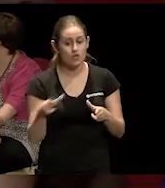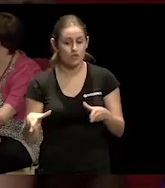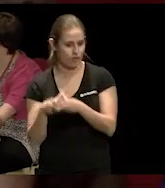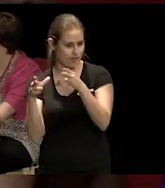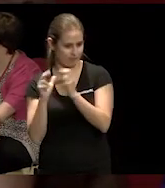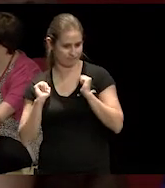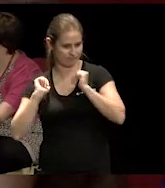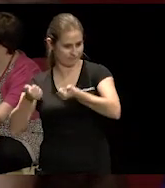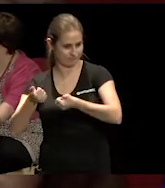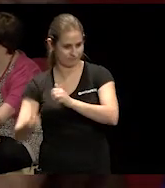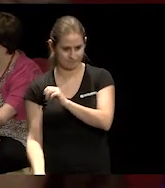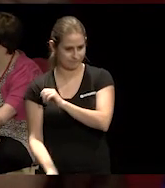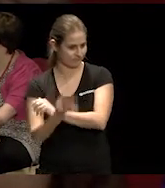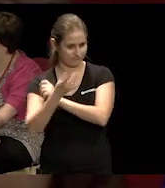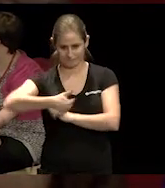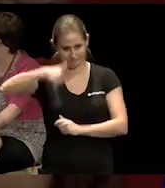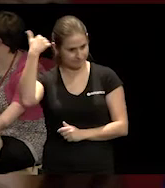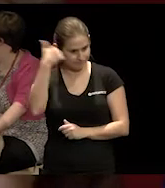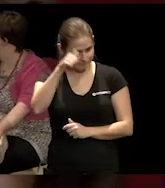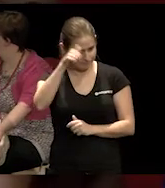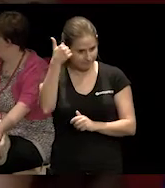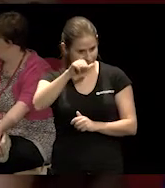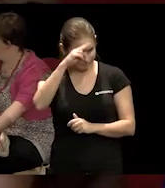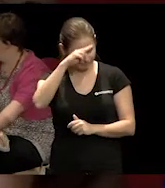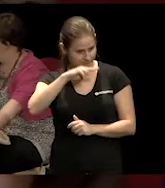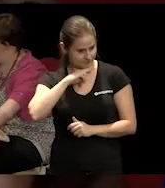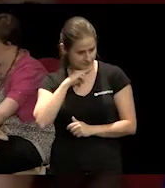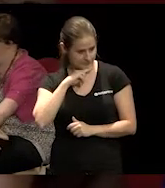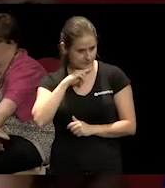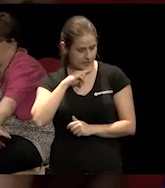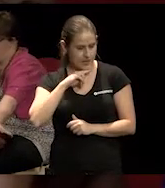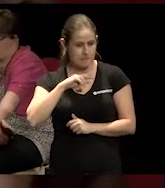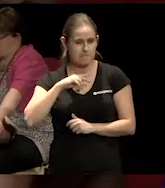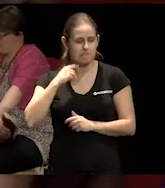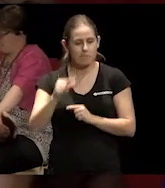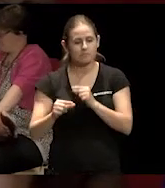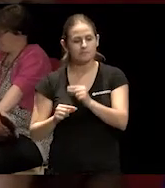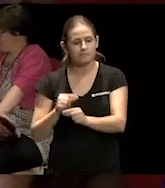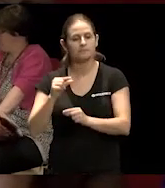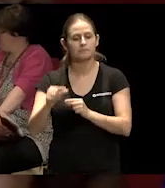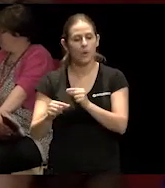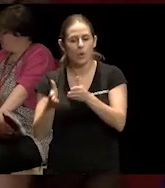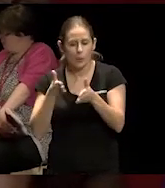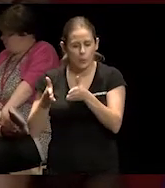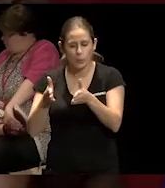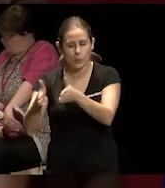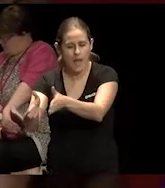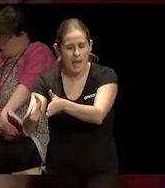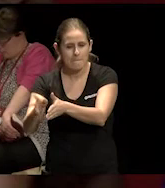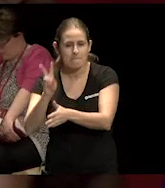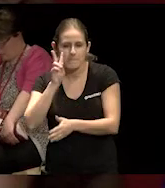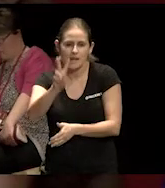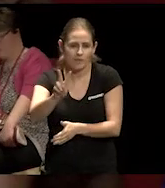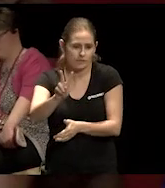heteropatriarcal que realmente nos conduce a mirar de una manera. La idea en una escuela que pretende generar